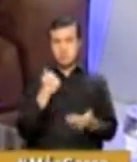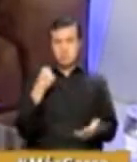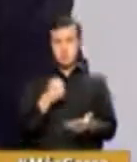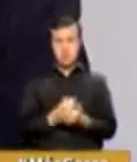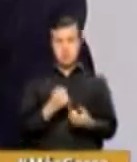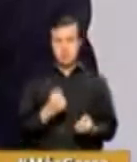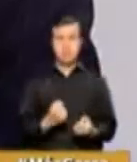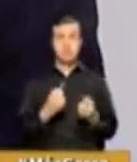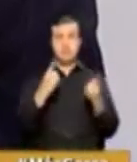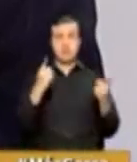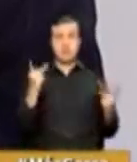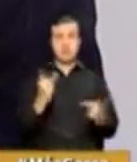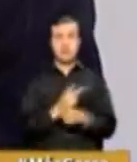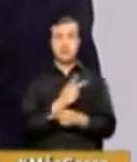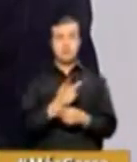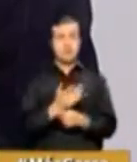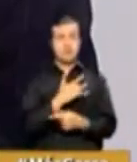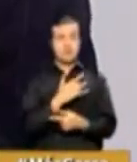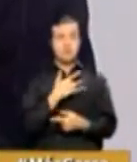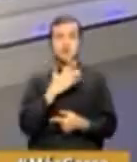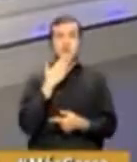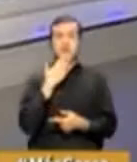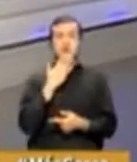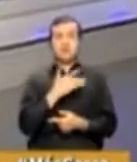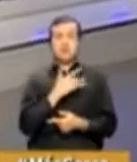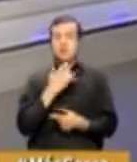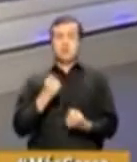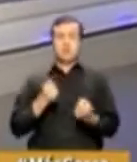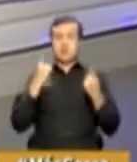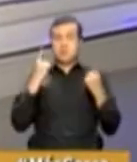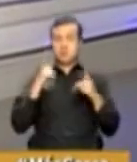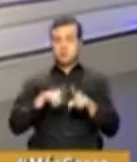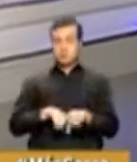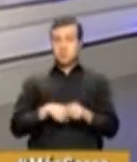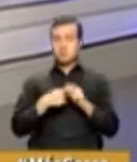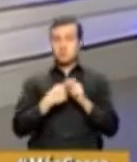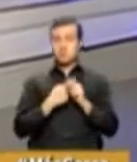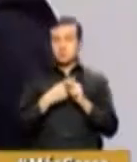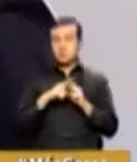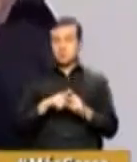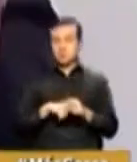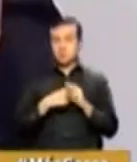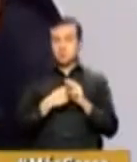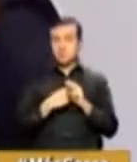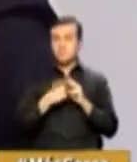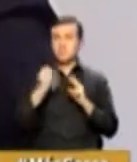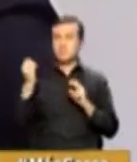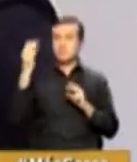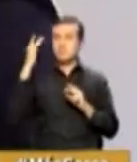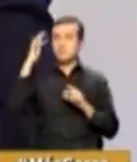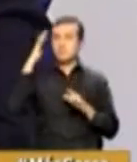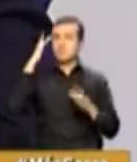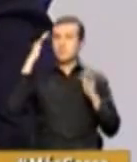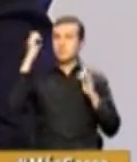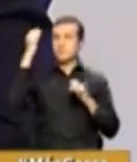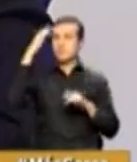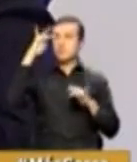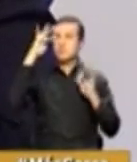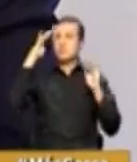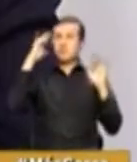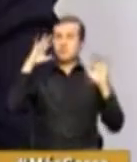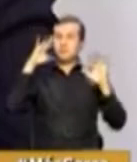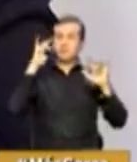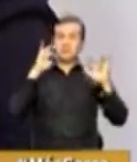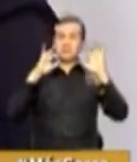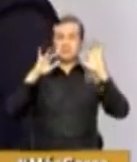horrible, momento a otro fue, también. ¿Qué fue síntomas rápido? Presentó usted? Uh-huh. Fue rápido, empezó con la luz del sol al parabrisas,